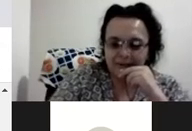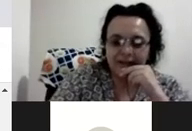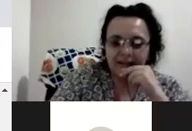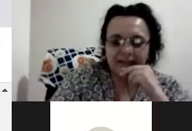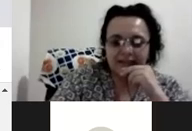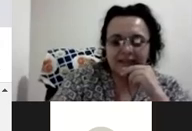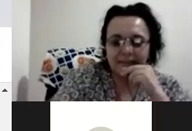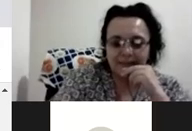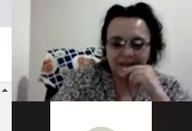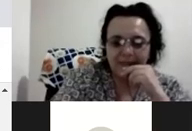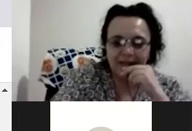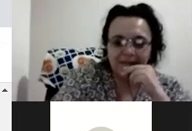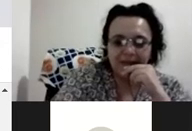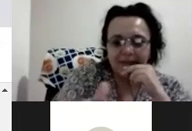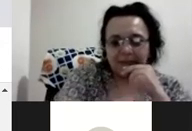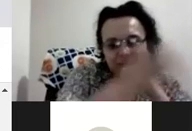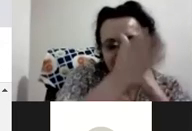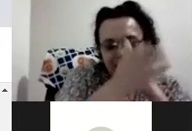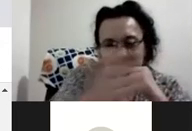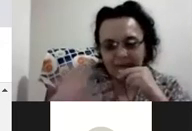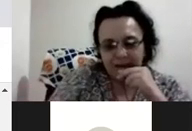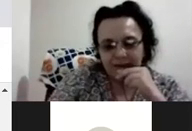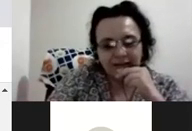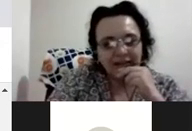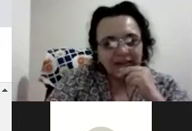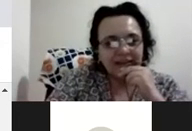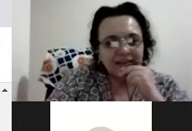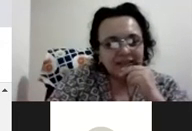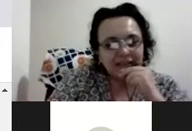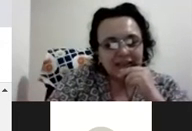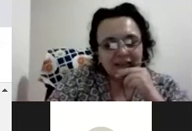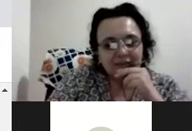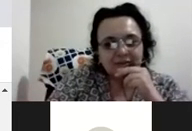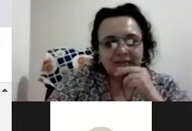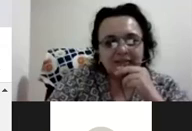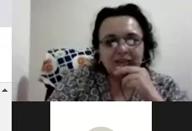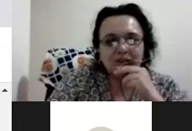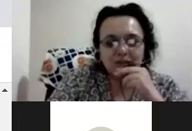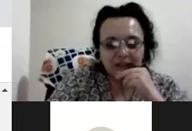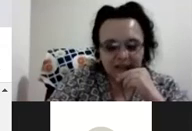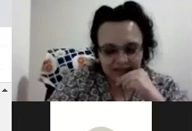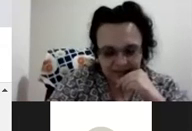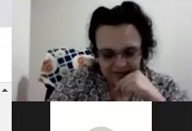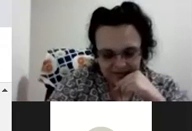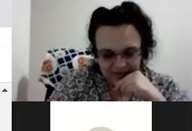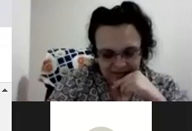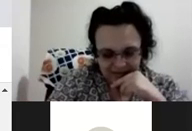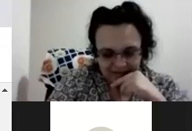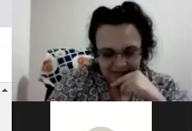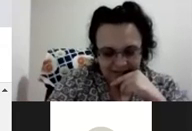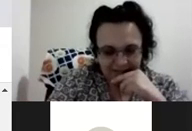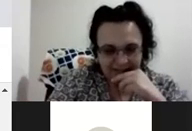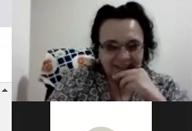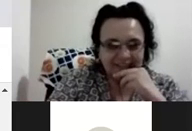en Costa Rica sí sé, en Panamá también y en Sudamérica igual. Si usted dice chucha,